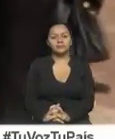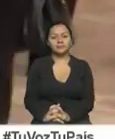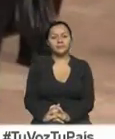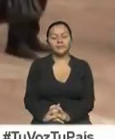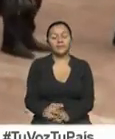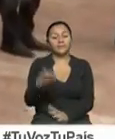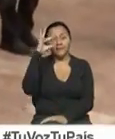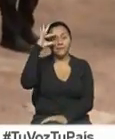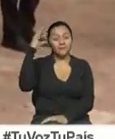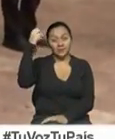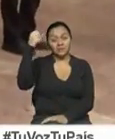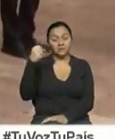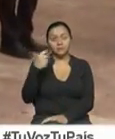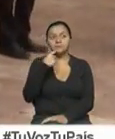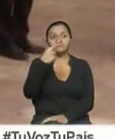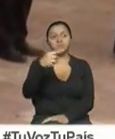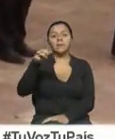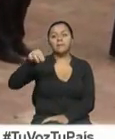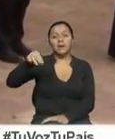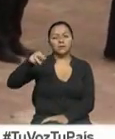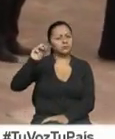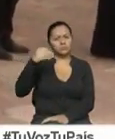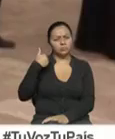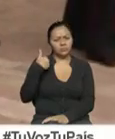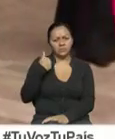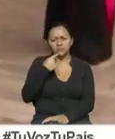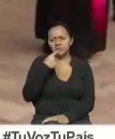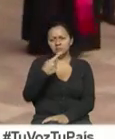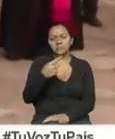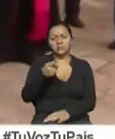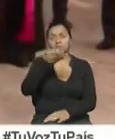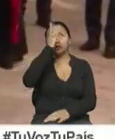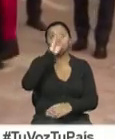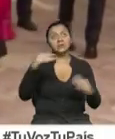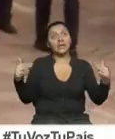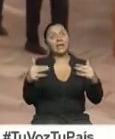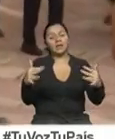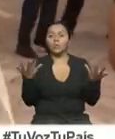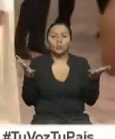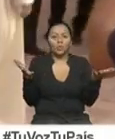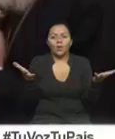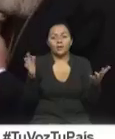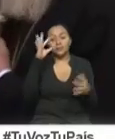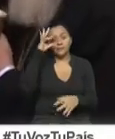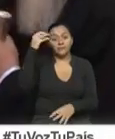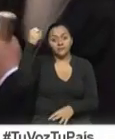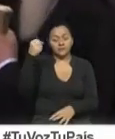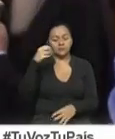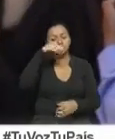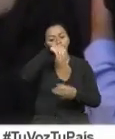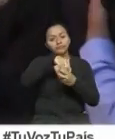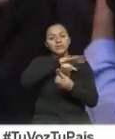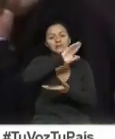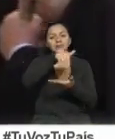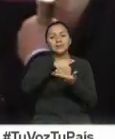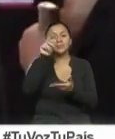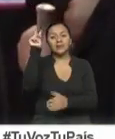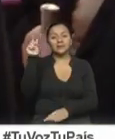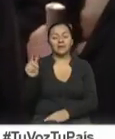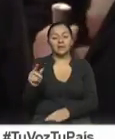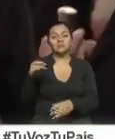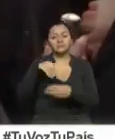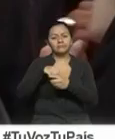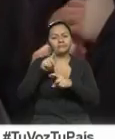El Papa Francisco advirtió el martes que no existe un dios de la guerra. El pontífice se reúne en Asís, en el centro de Italia, con líderes